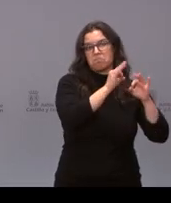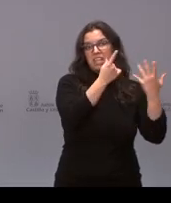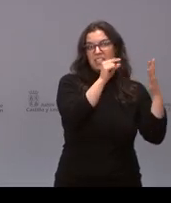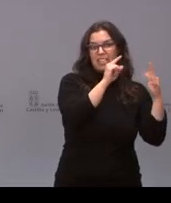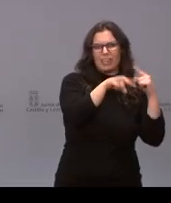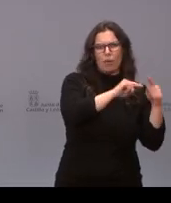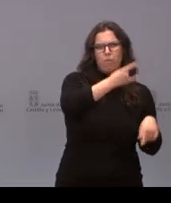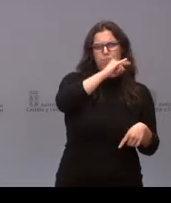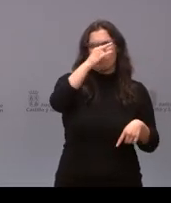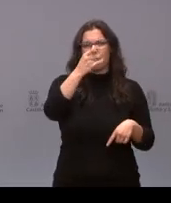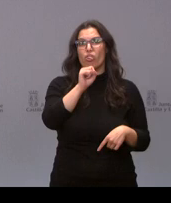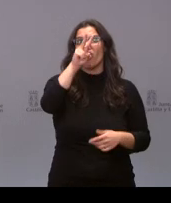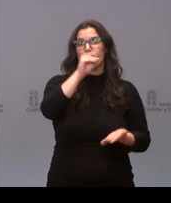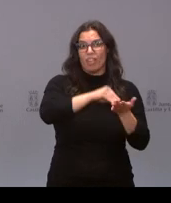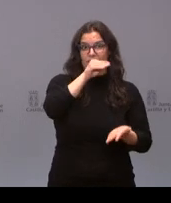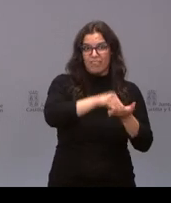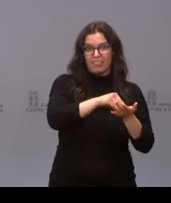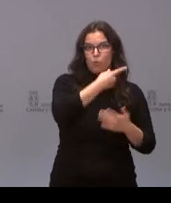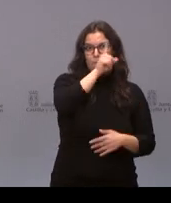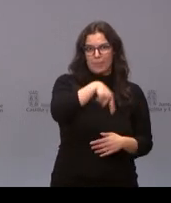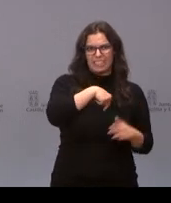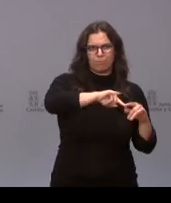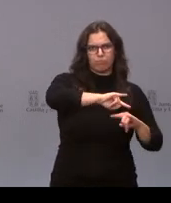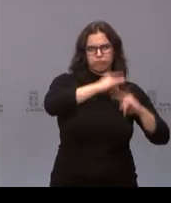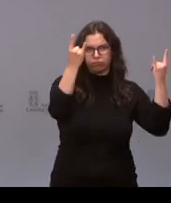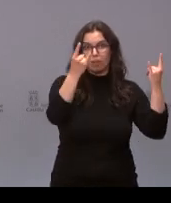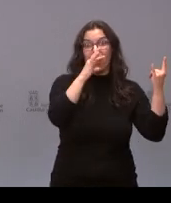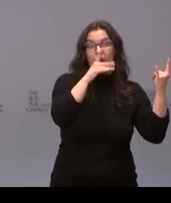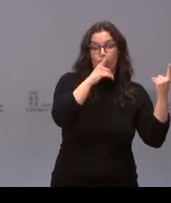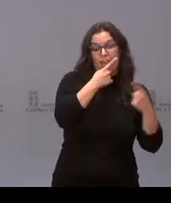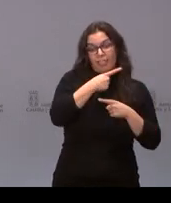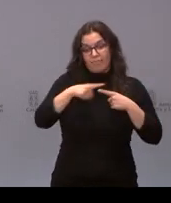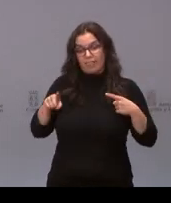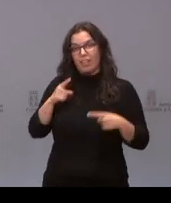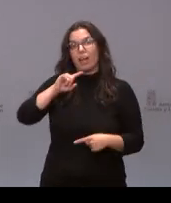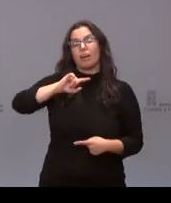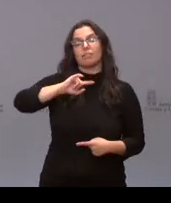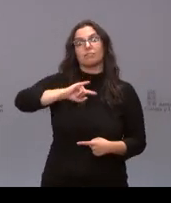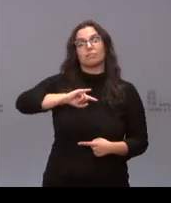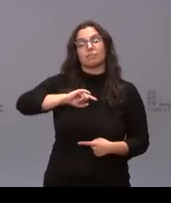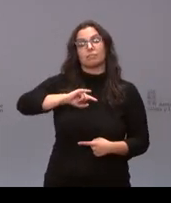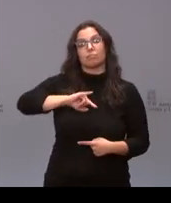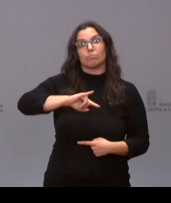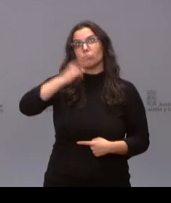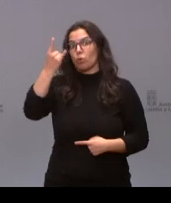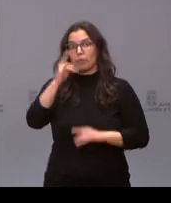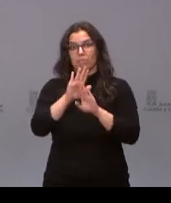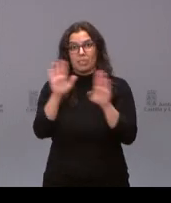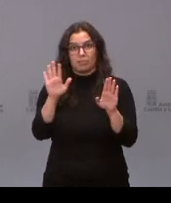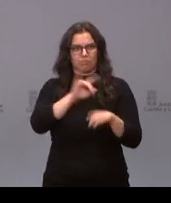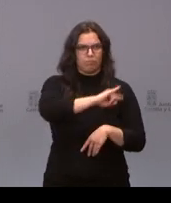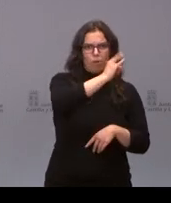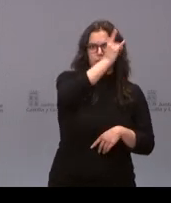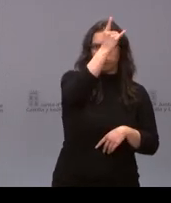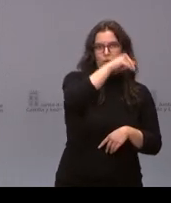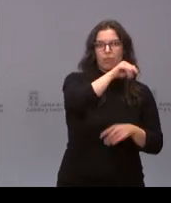multiplicamos por 12 en cuatro semanas ahora en cuatro semanas hemos multiplicado por dos esa incidencia por lo